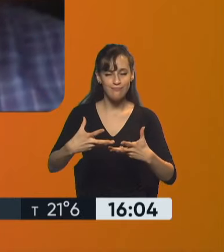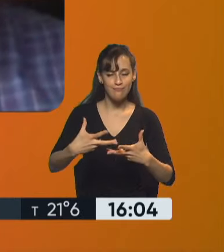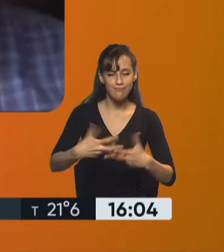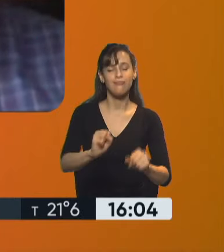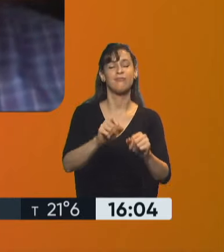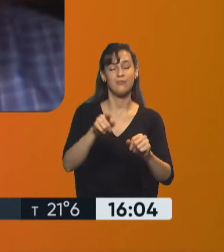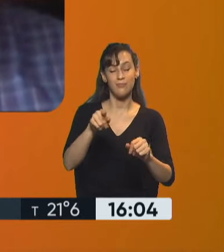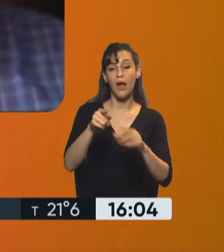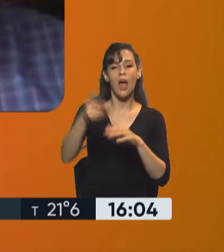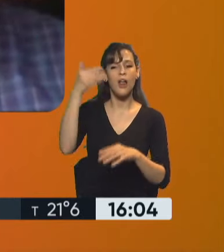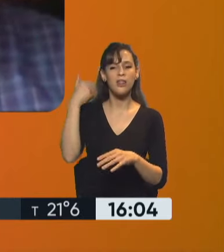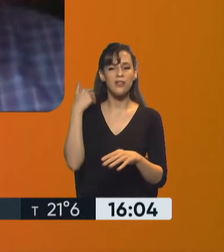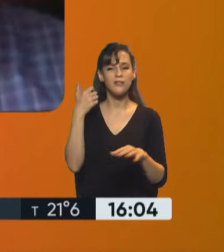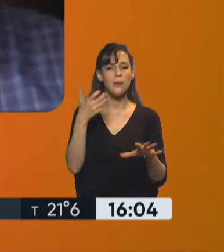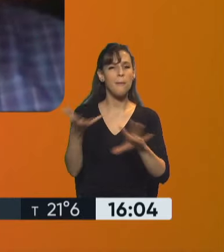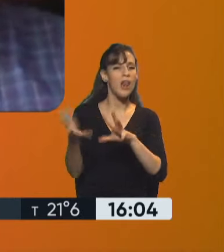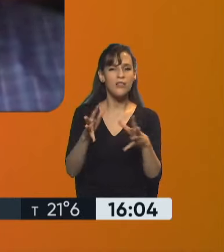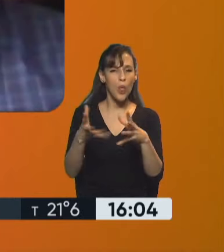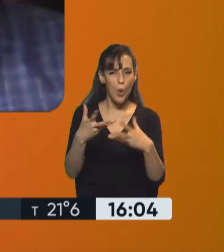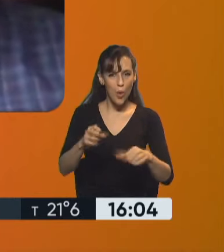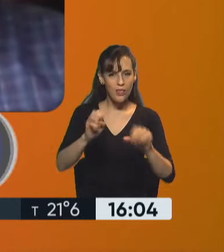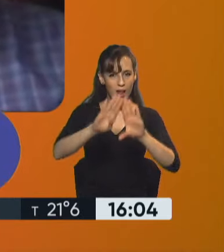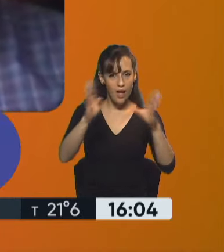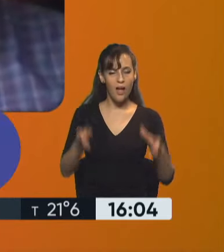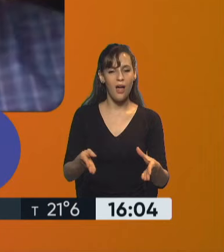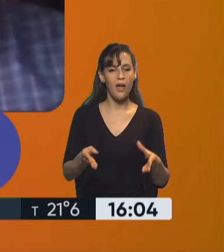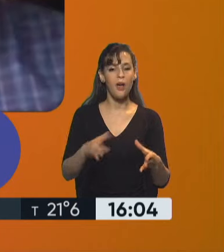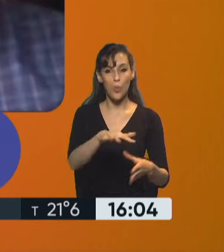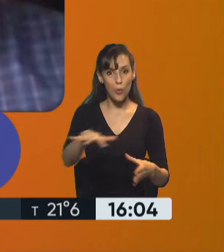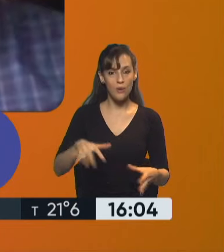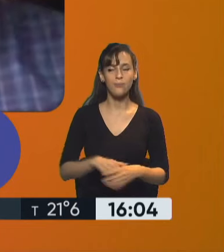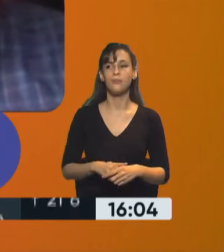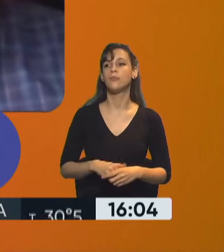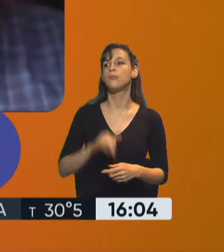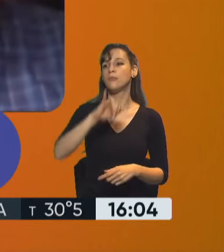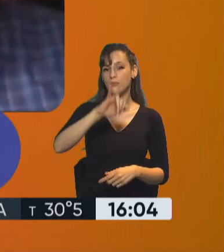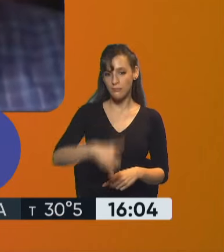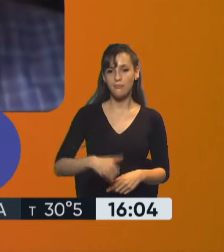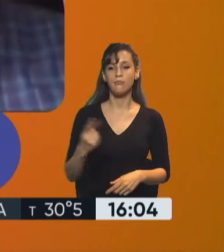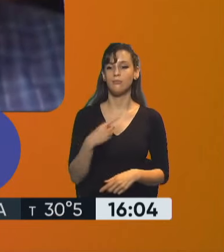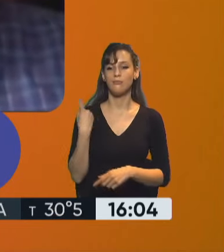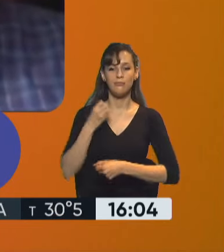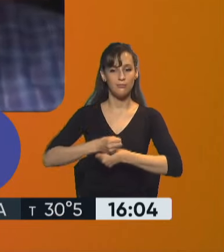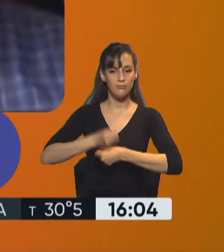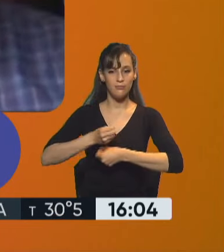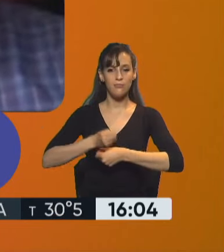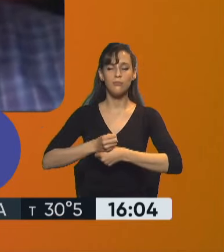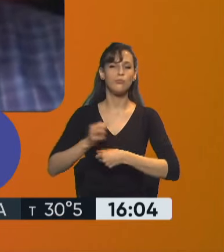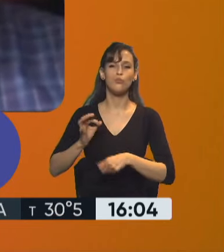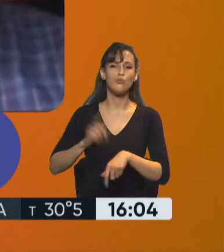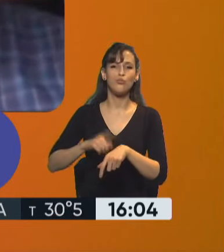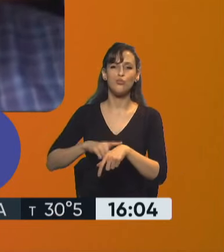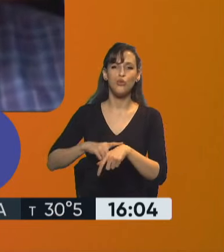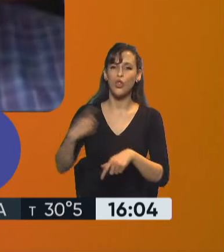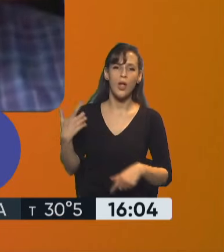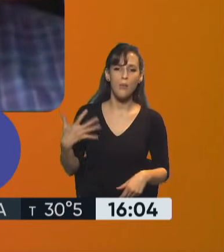zona, Fernando? Sí, bueno, nosotros venimos trabajando hace bastante tiempo,